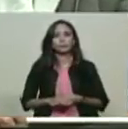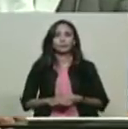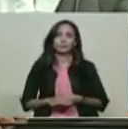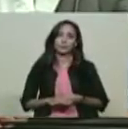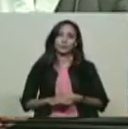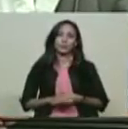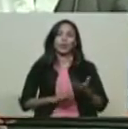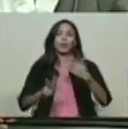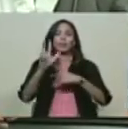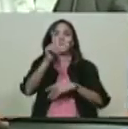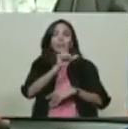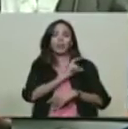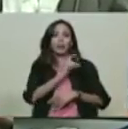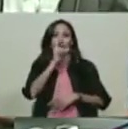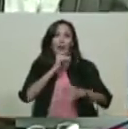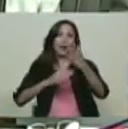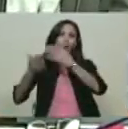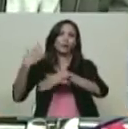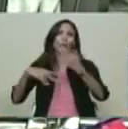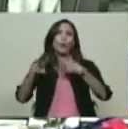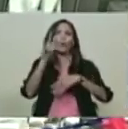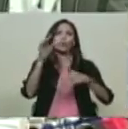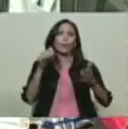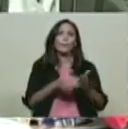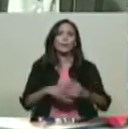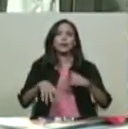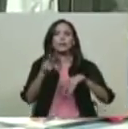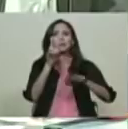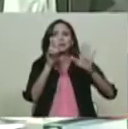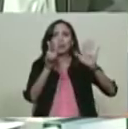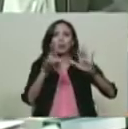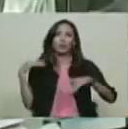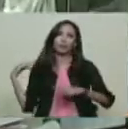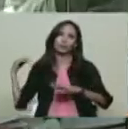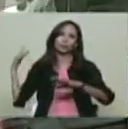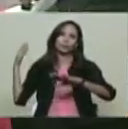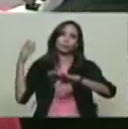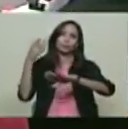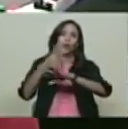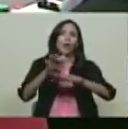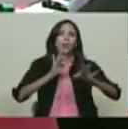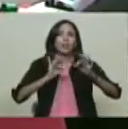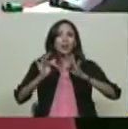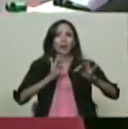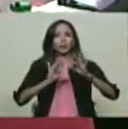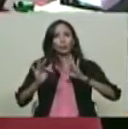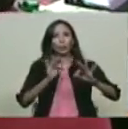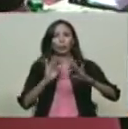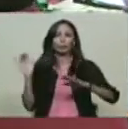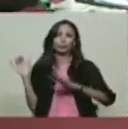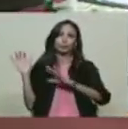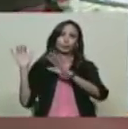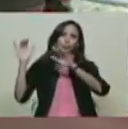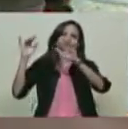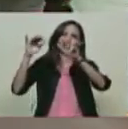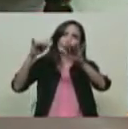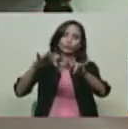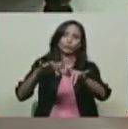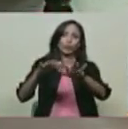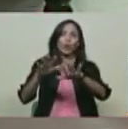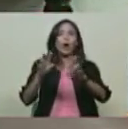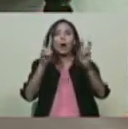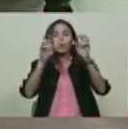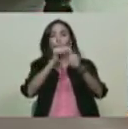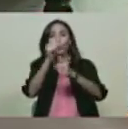Era el 3 de enero del año 2007. Recuerdo, íbamos hacia el Teresa Carreño porque se iba a juramentar entonces el nuevo